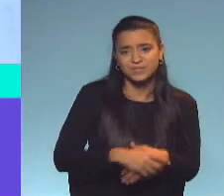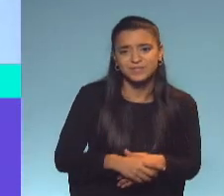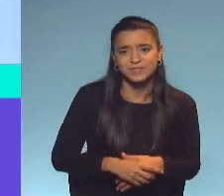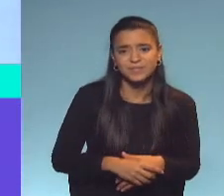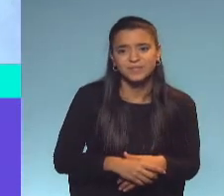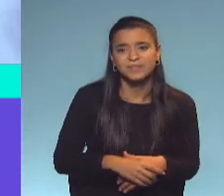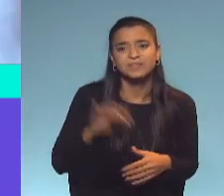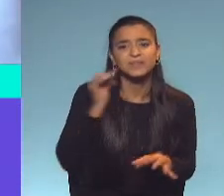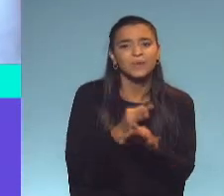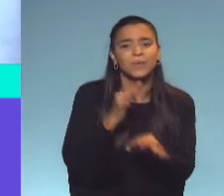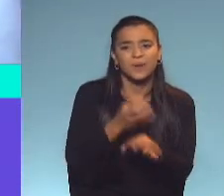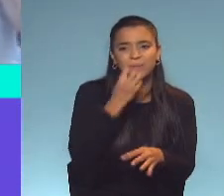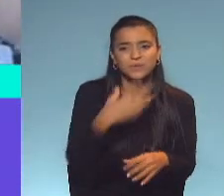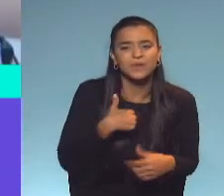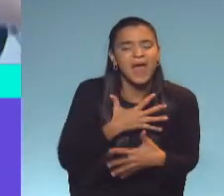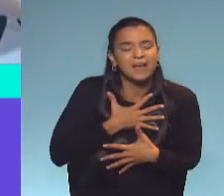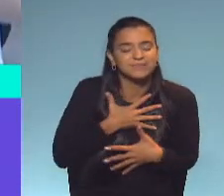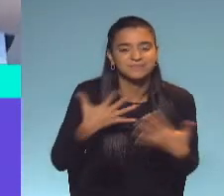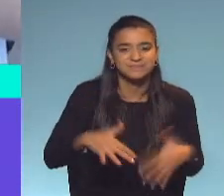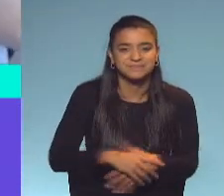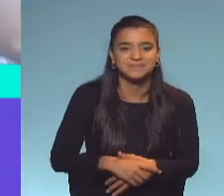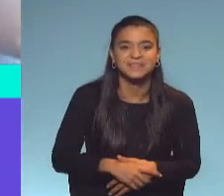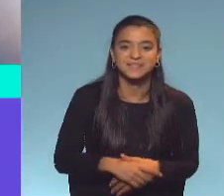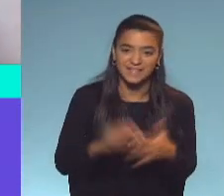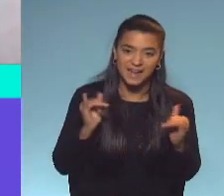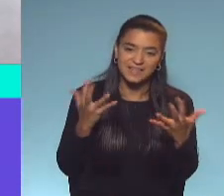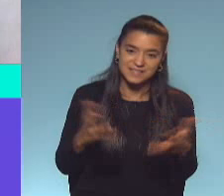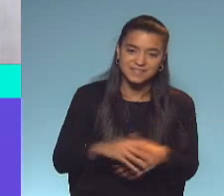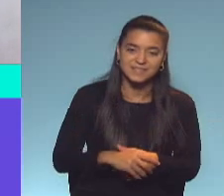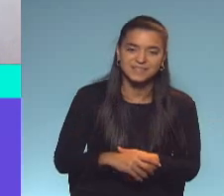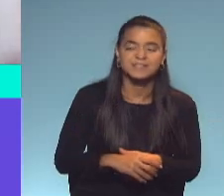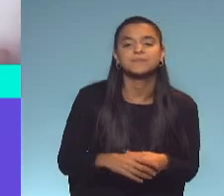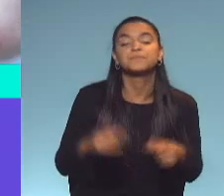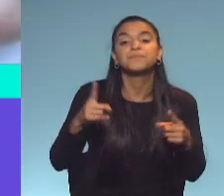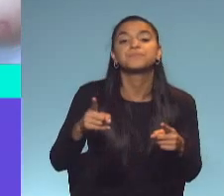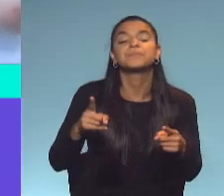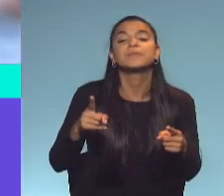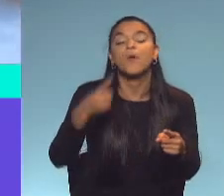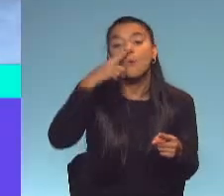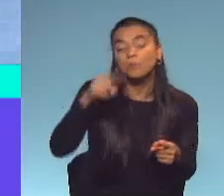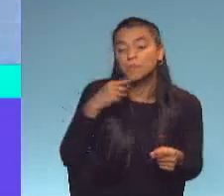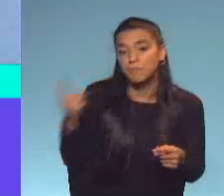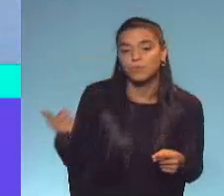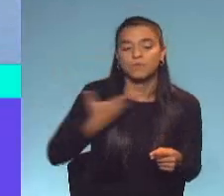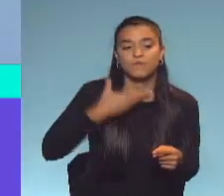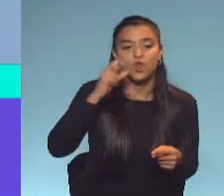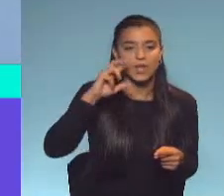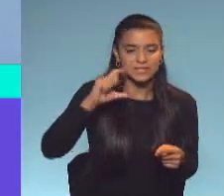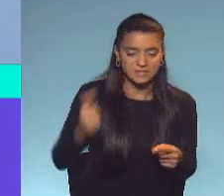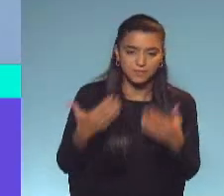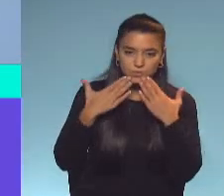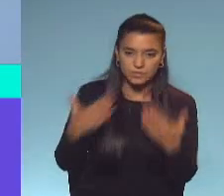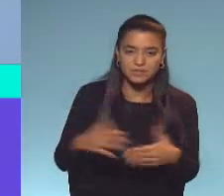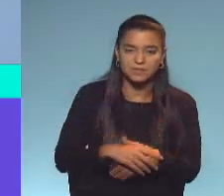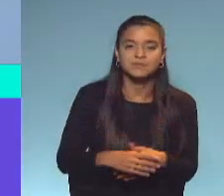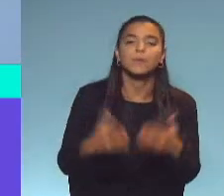te dejamos para escuela hermosa, yo la adoro. Claro que sí. Y te dejamos para el cierre de la entrevista con Florencia. Muchísimas gracias.